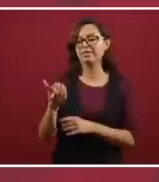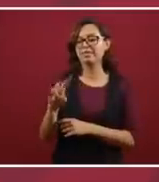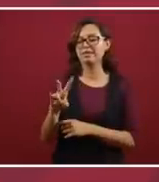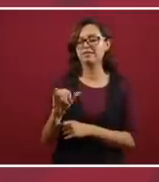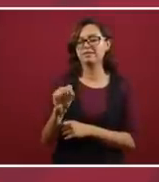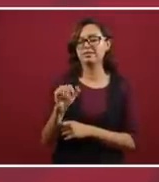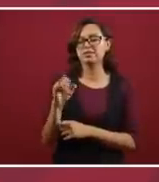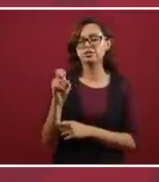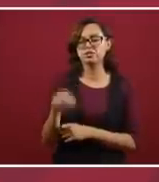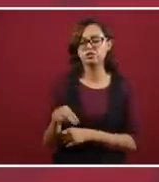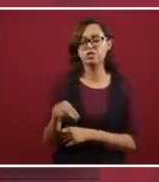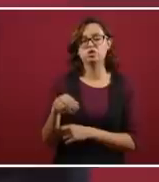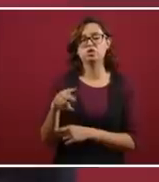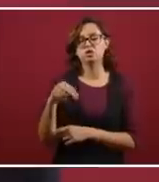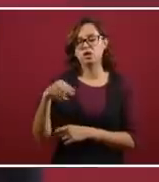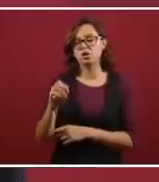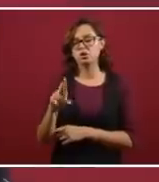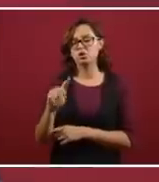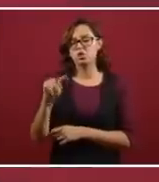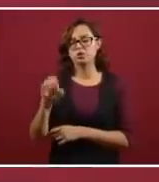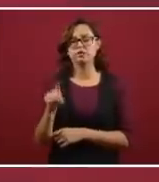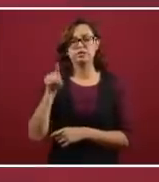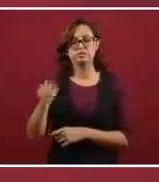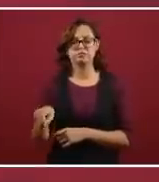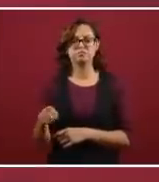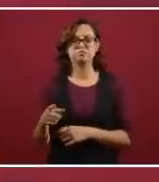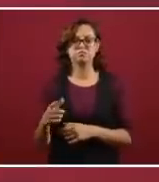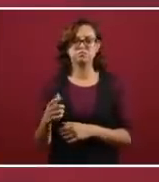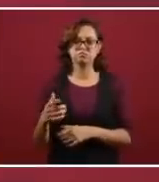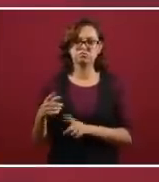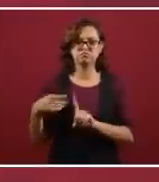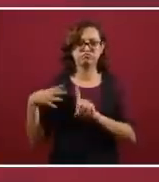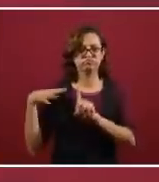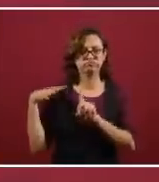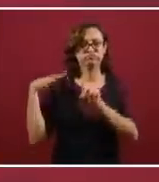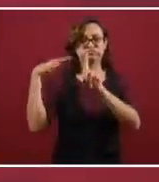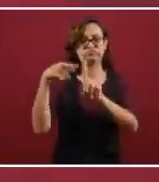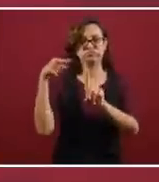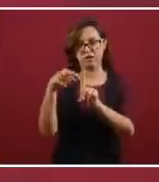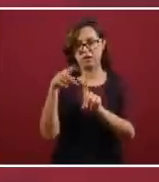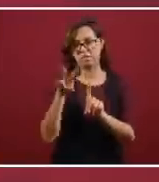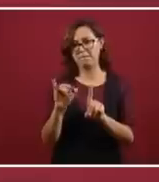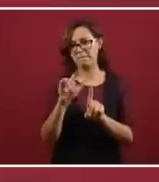el movimiento zapatista, y vamos a terminar